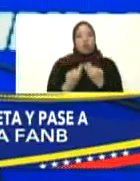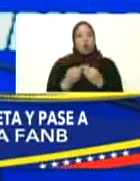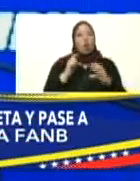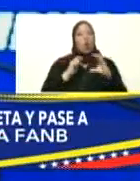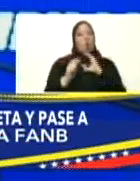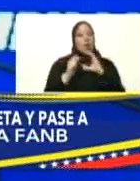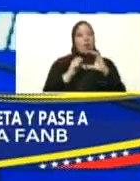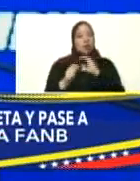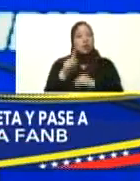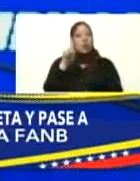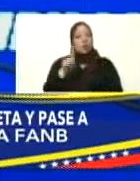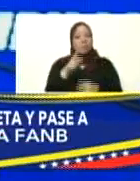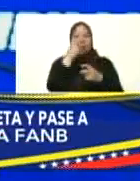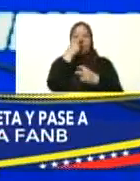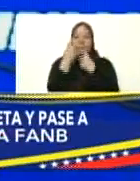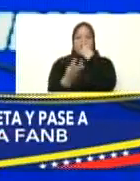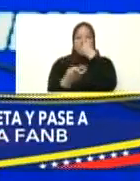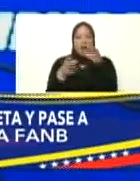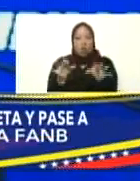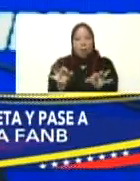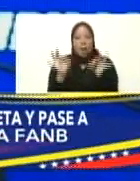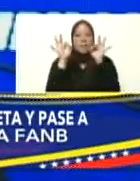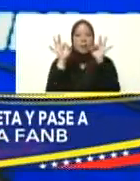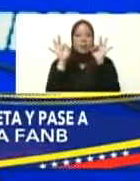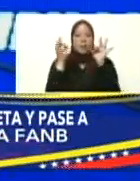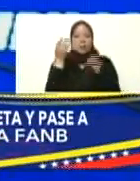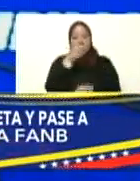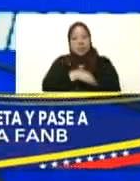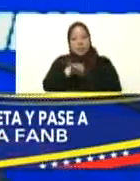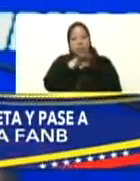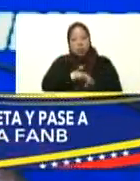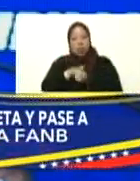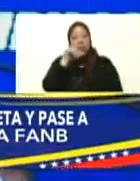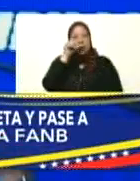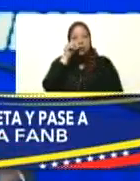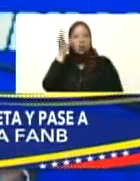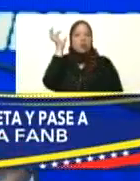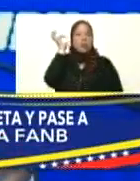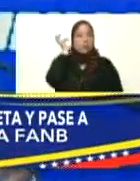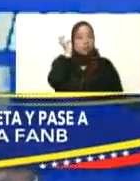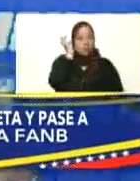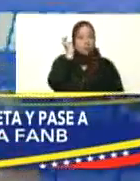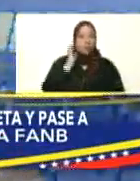comunicación, invitados especiales, señoras y señores.